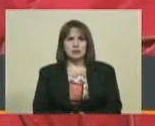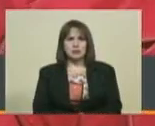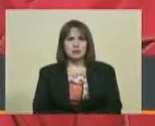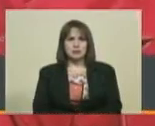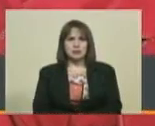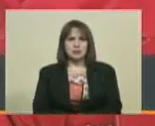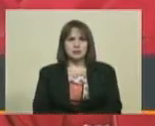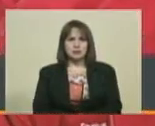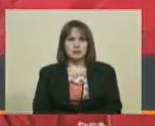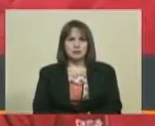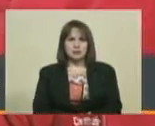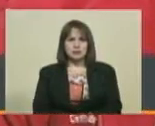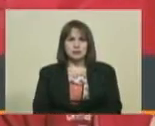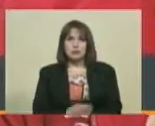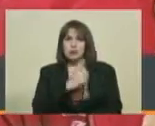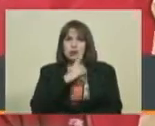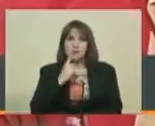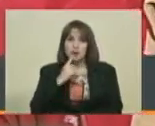¿O no esquisto?